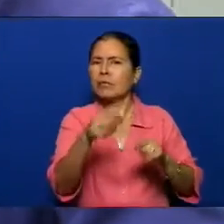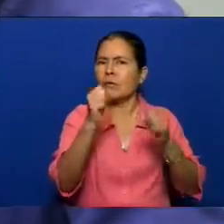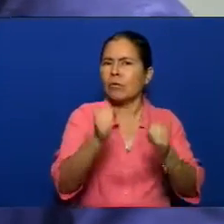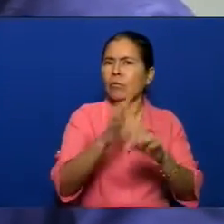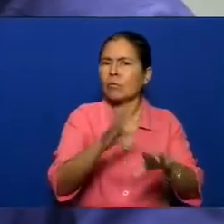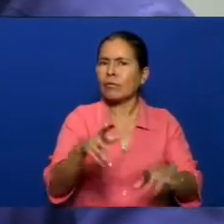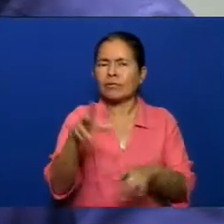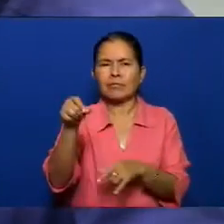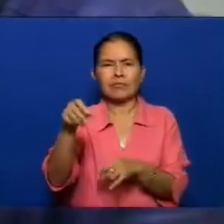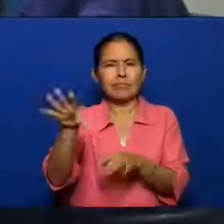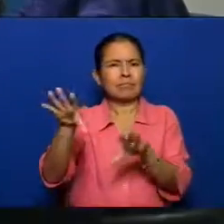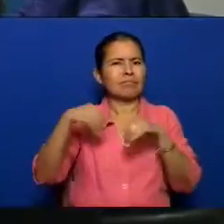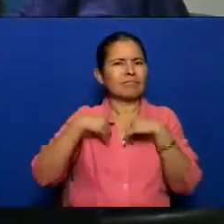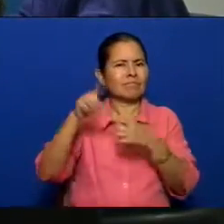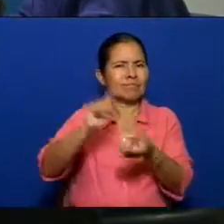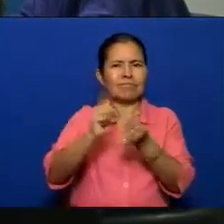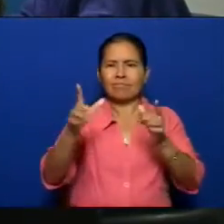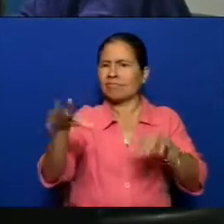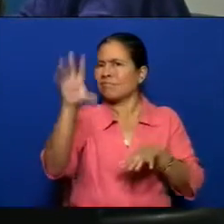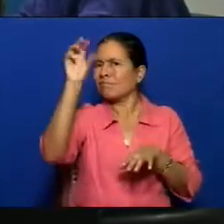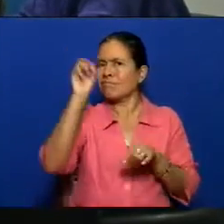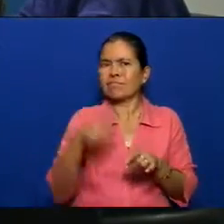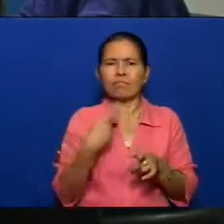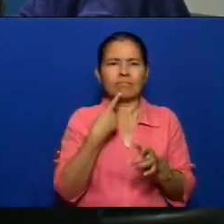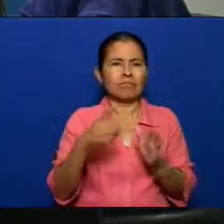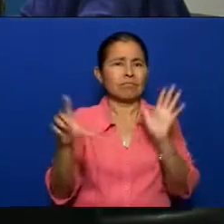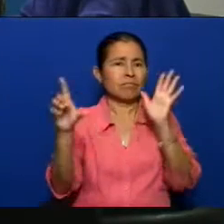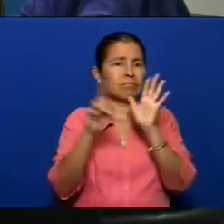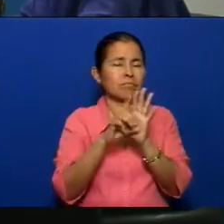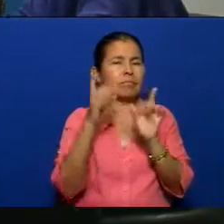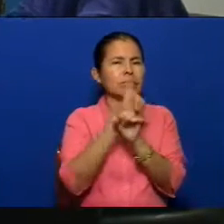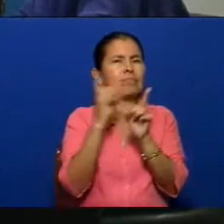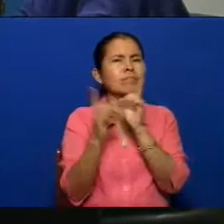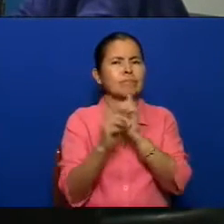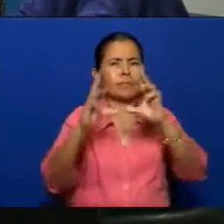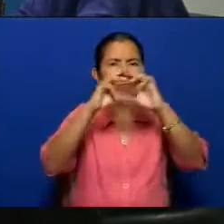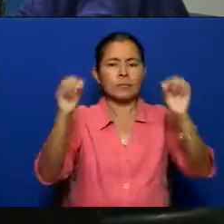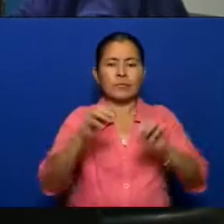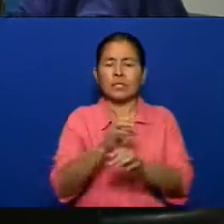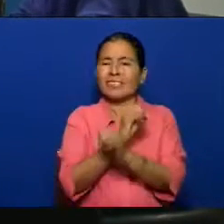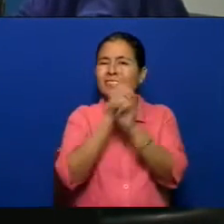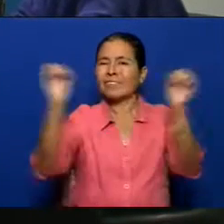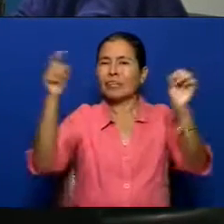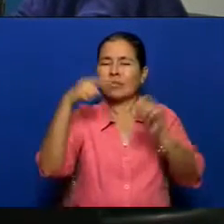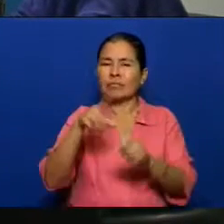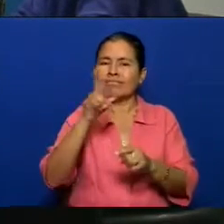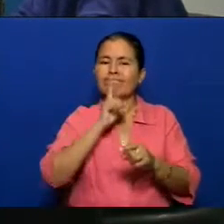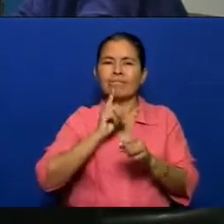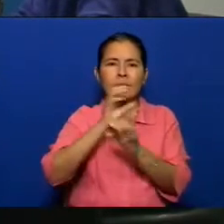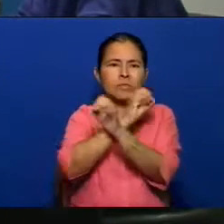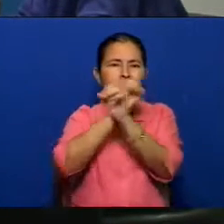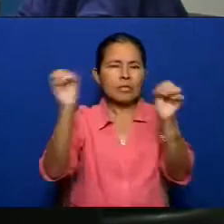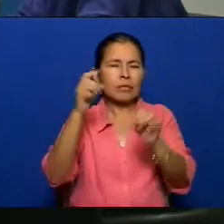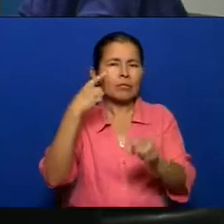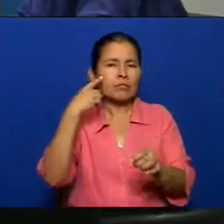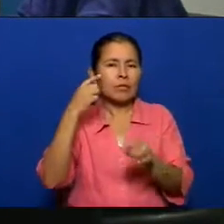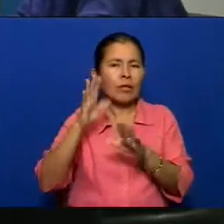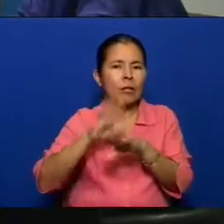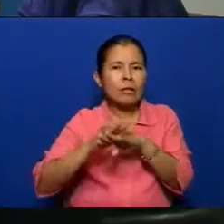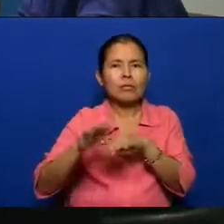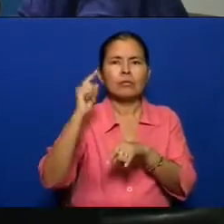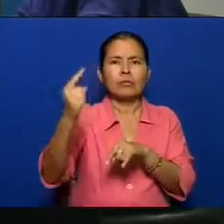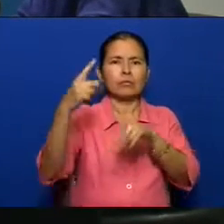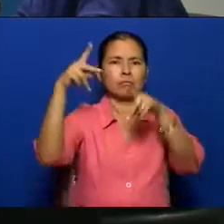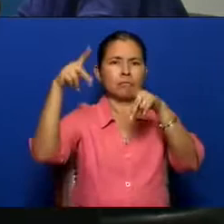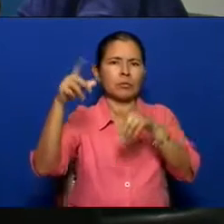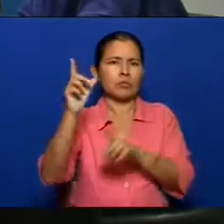niña. Entonces, desde el ordenamiento jurídico en Nicaragua le hemos dicho cero tolerancia, cero permisividad a